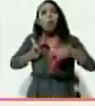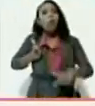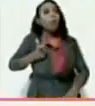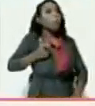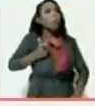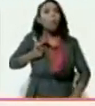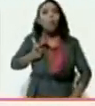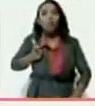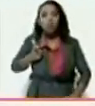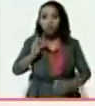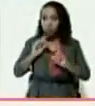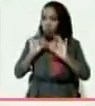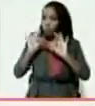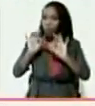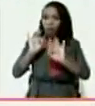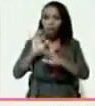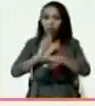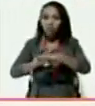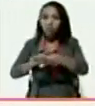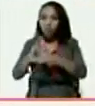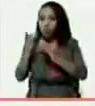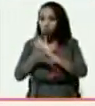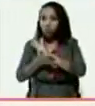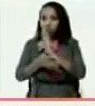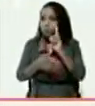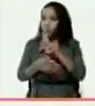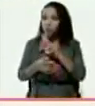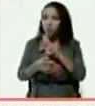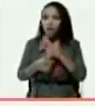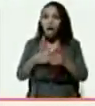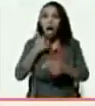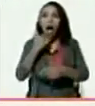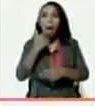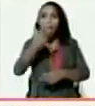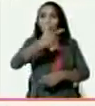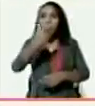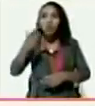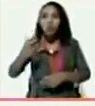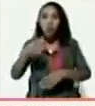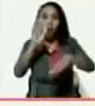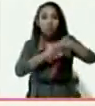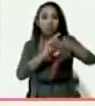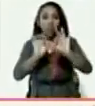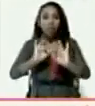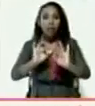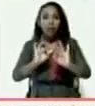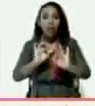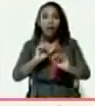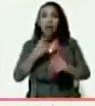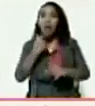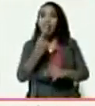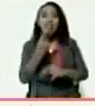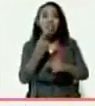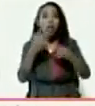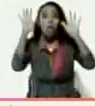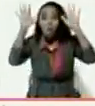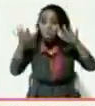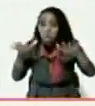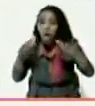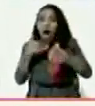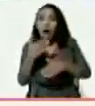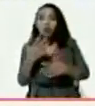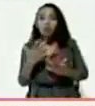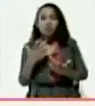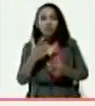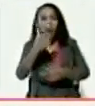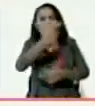Nadie sigue declarando, ¿no? Ahí, alguien le está hablando ahí. Nadie le dice al suelo. ¿Dónde está